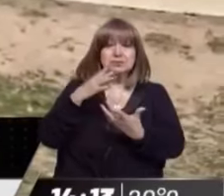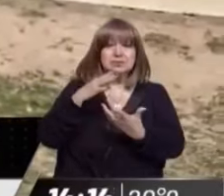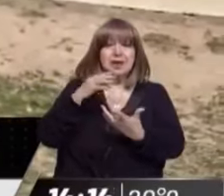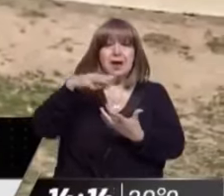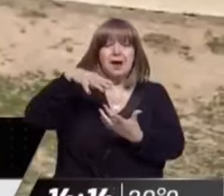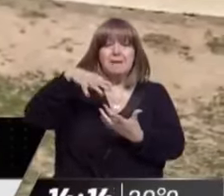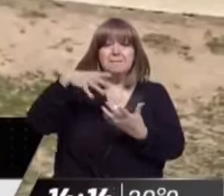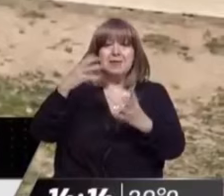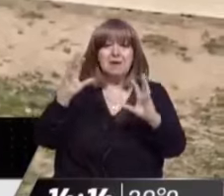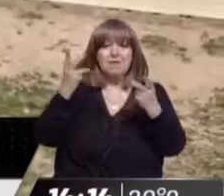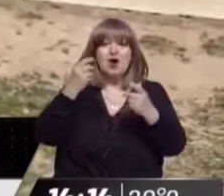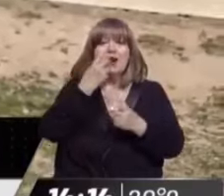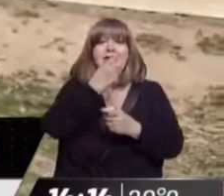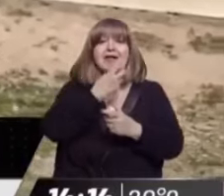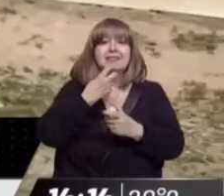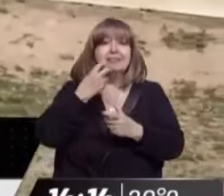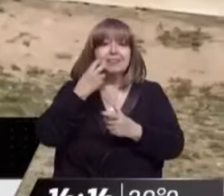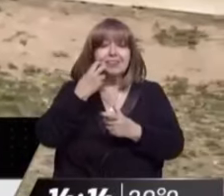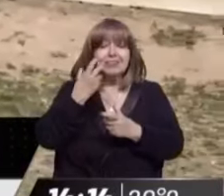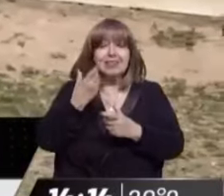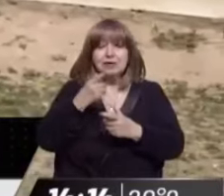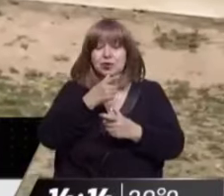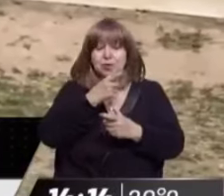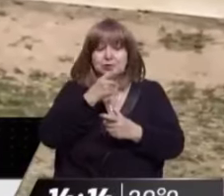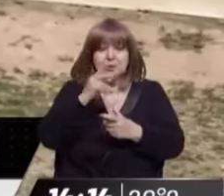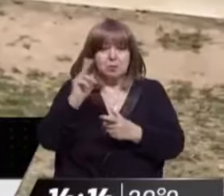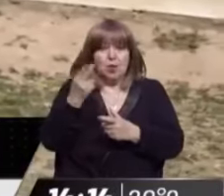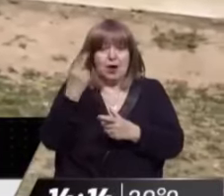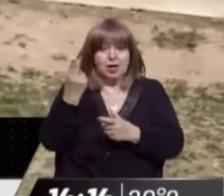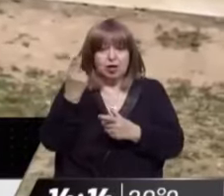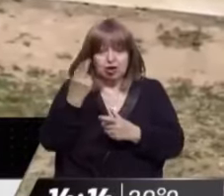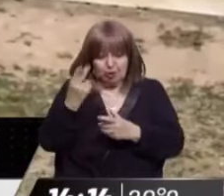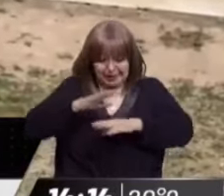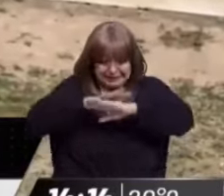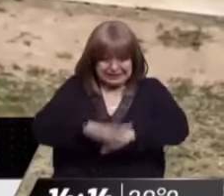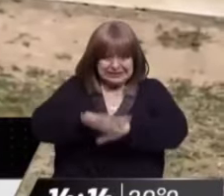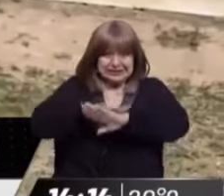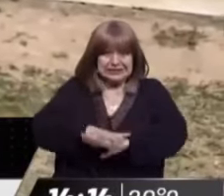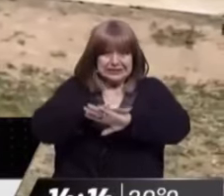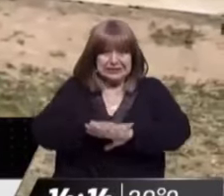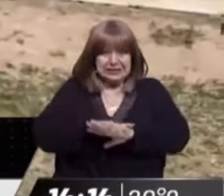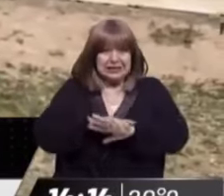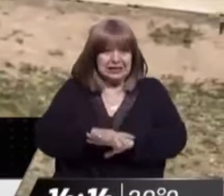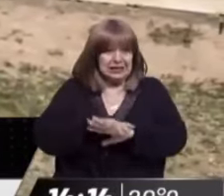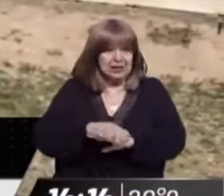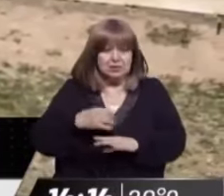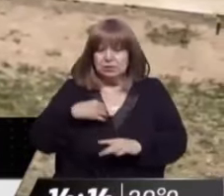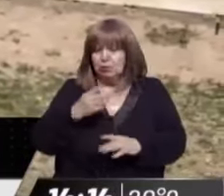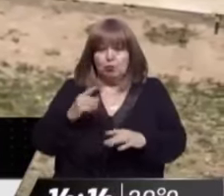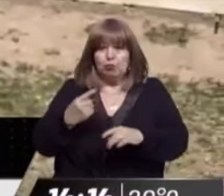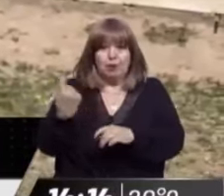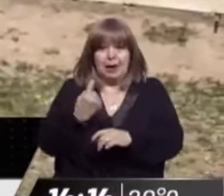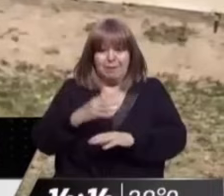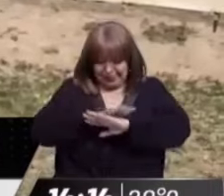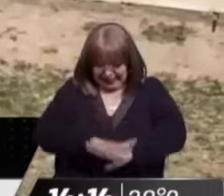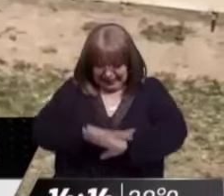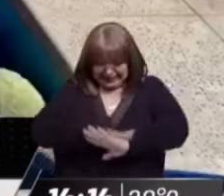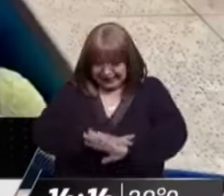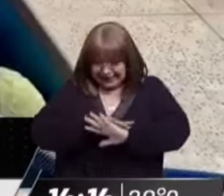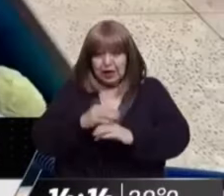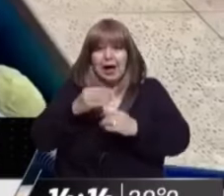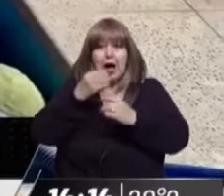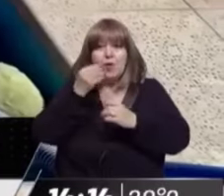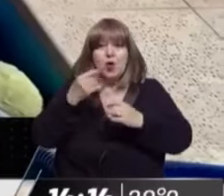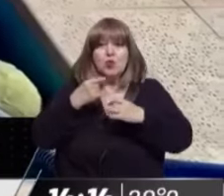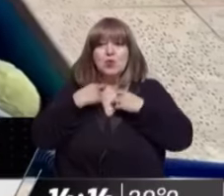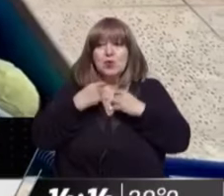tratar de revivirlo y bueno reaccionó que no sé es algo que pasó todo muy rápido también y y